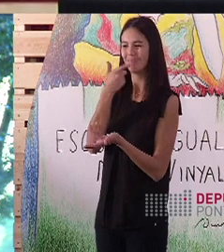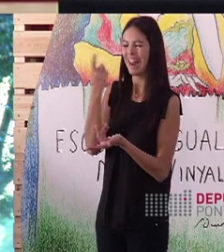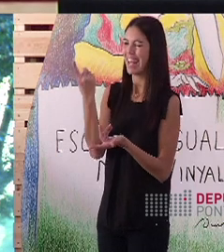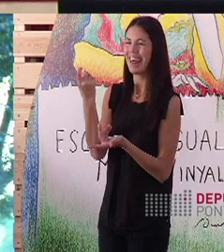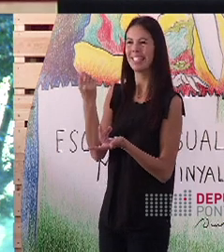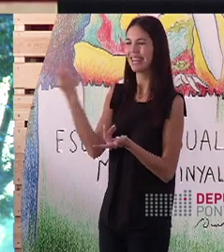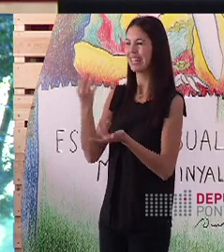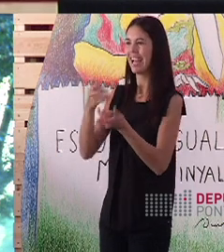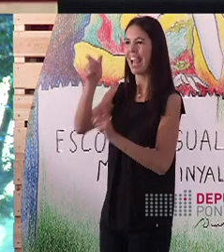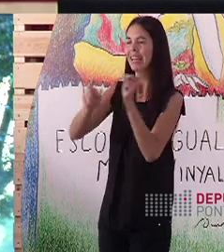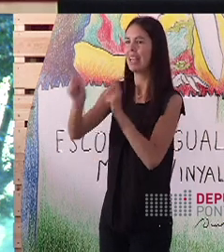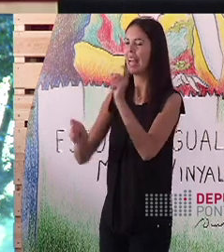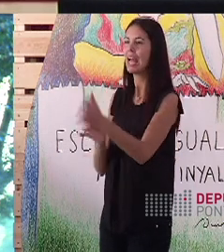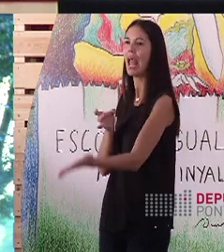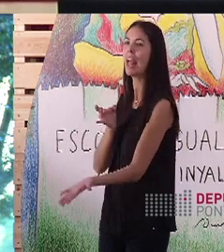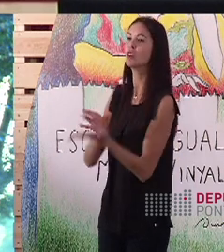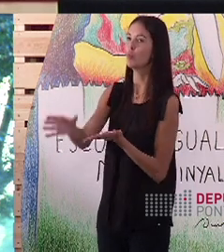gente para poder